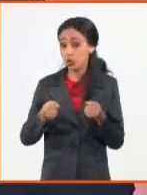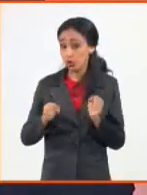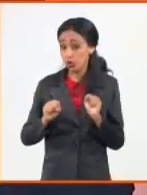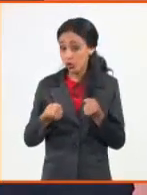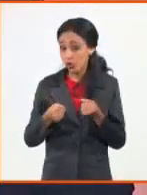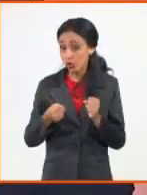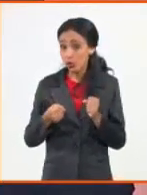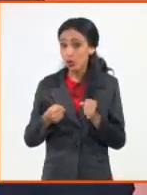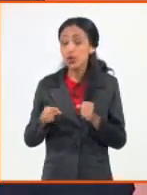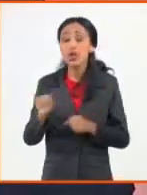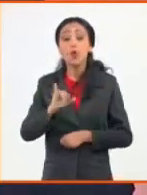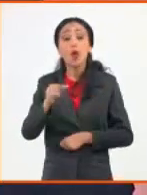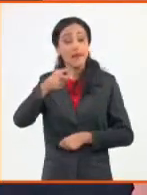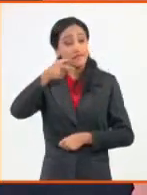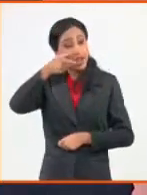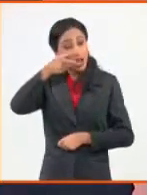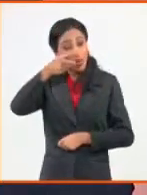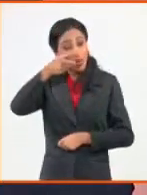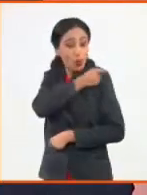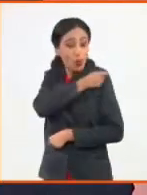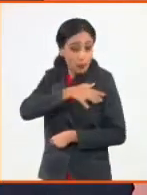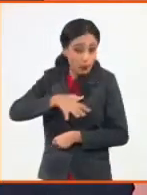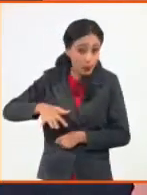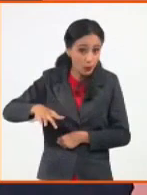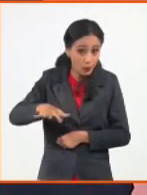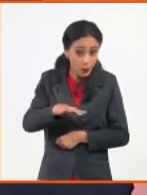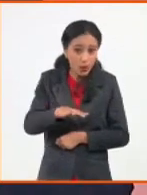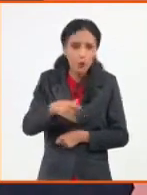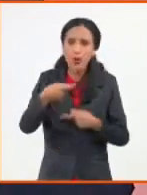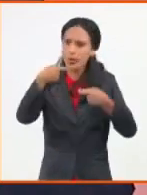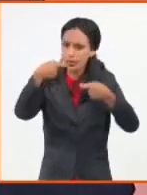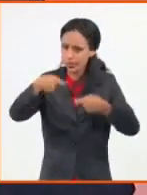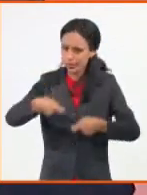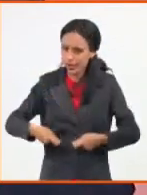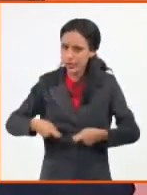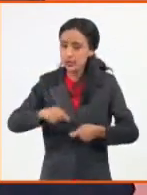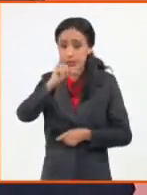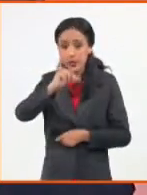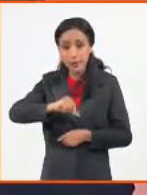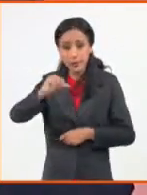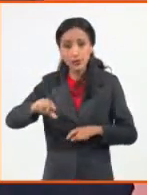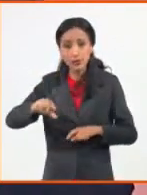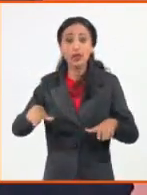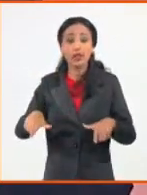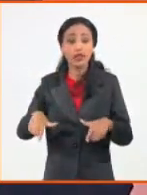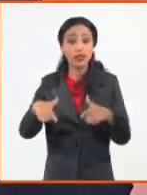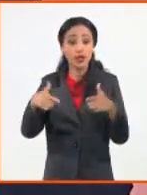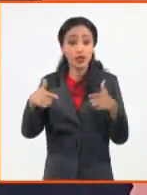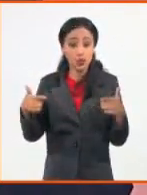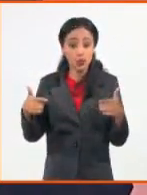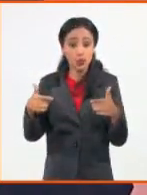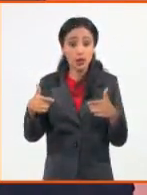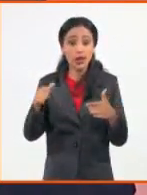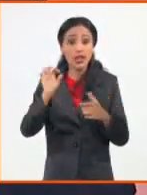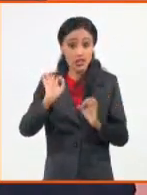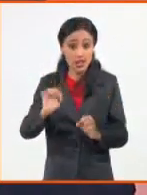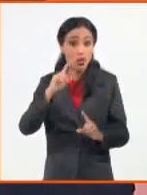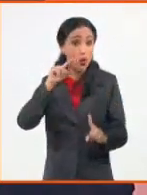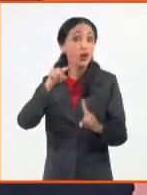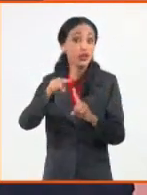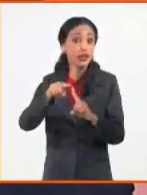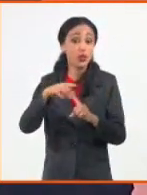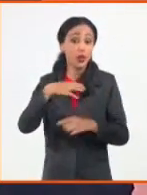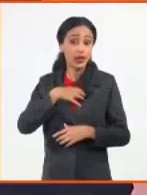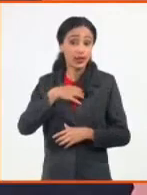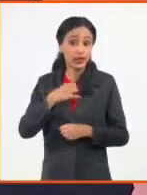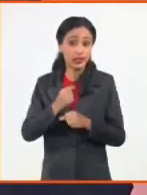como velador público de esos derechos ciudadano y de esas metas que tiene el operador de telecomunicaciones